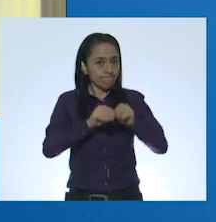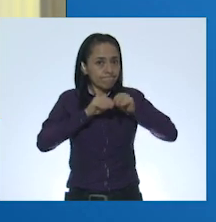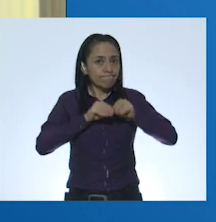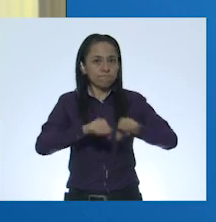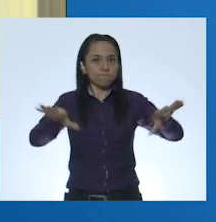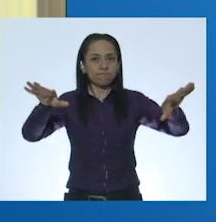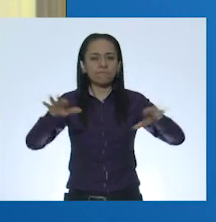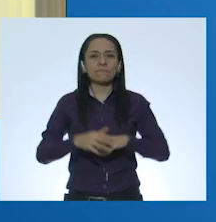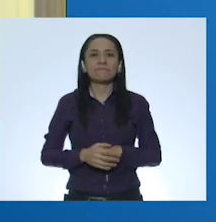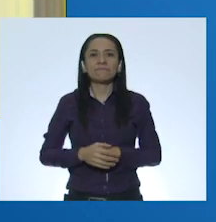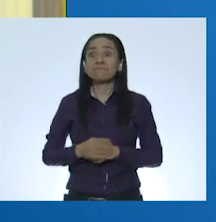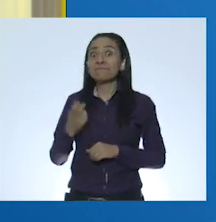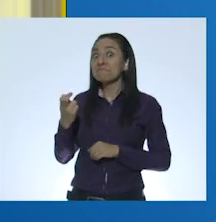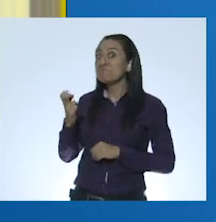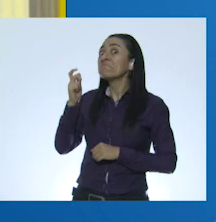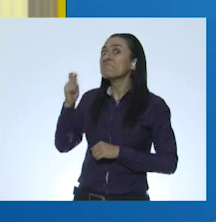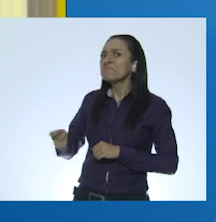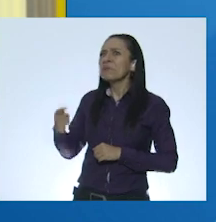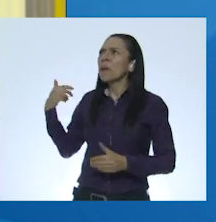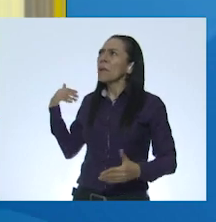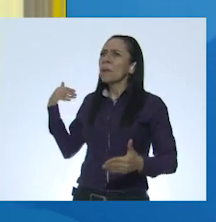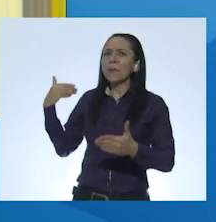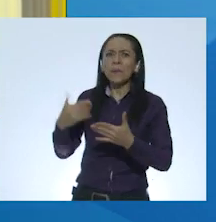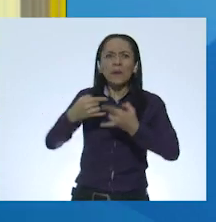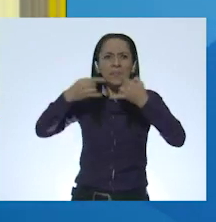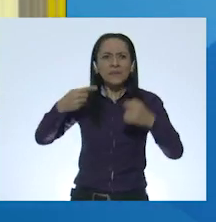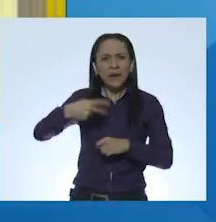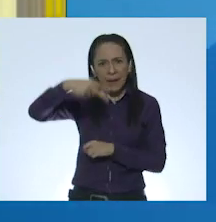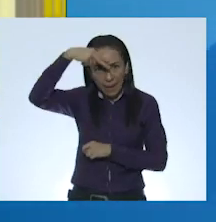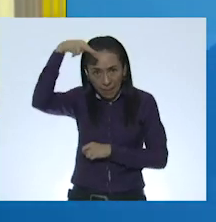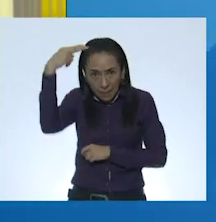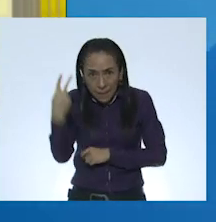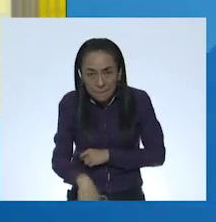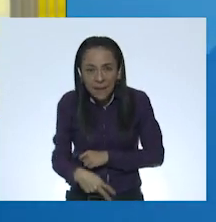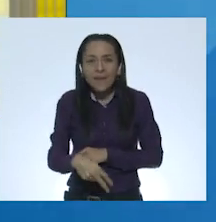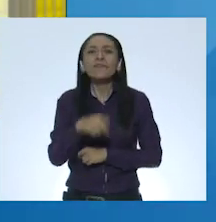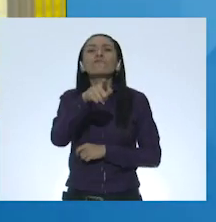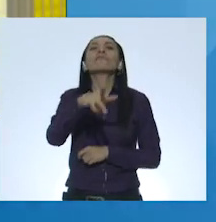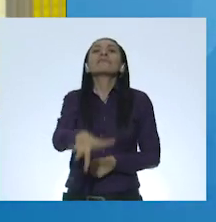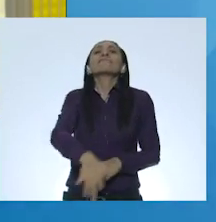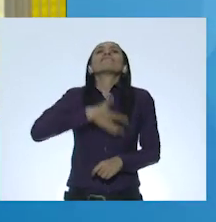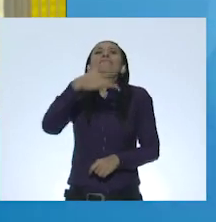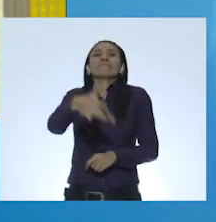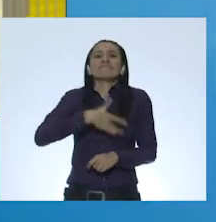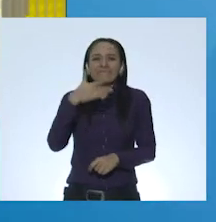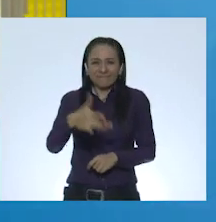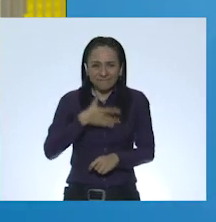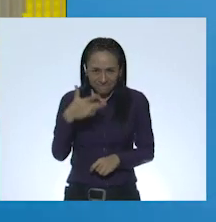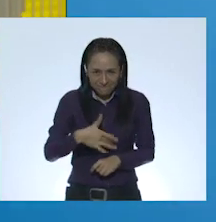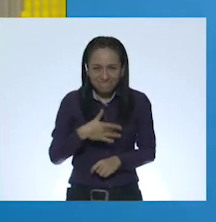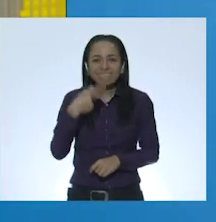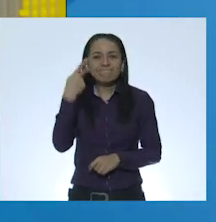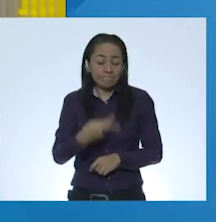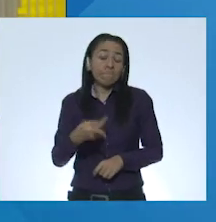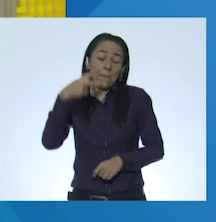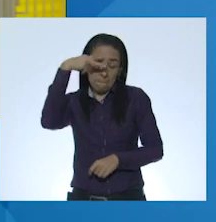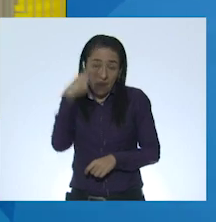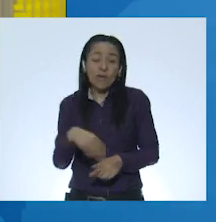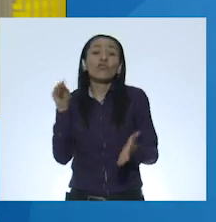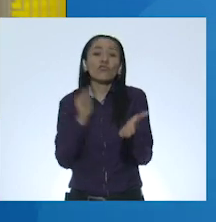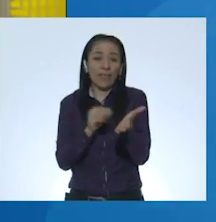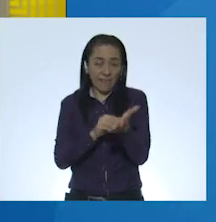¿Qué les pareció este paseo por la historia de nuestro país? Diariamente México se enfrenta a nuevos retos y conocer su